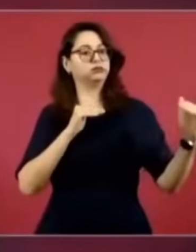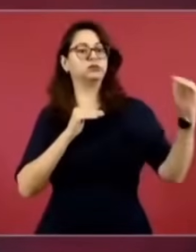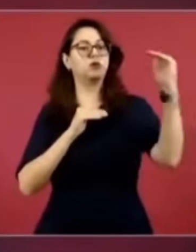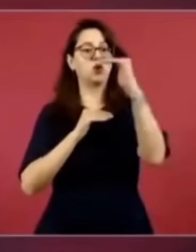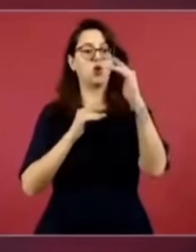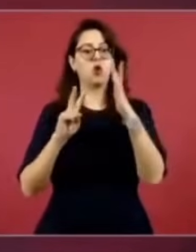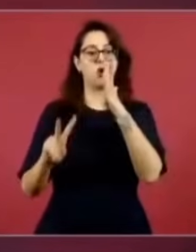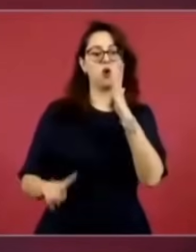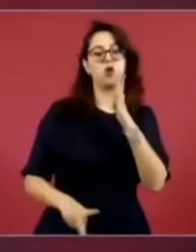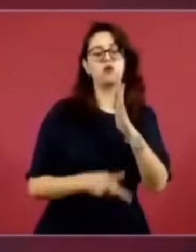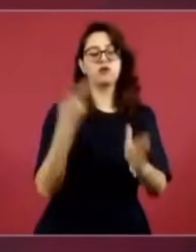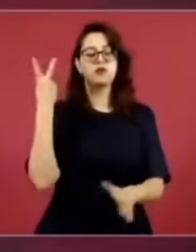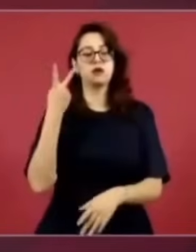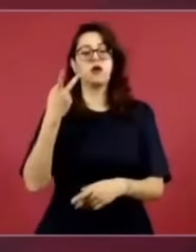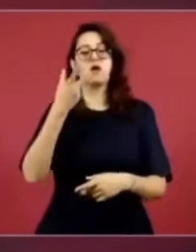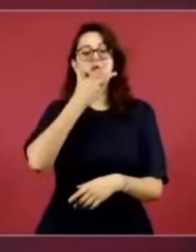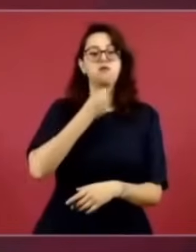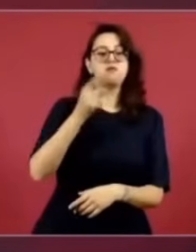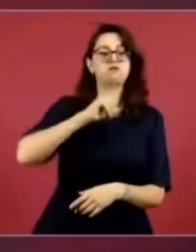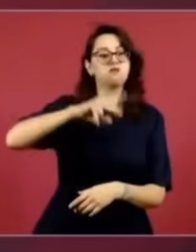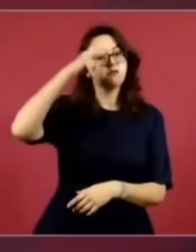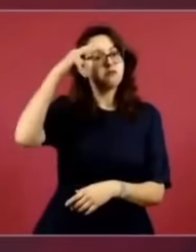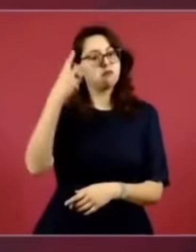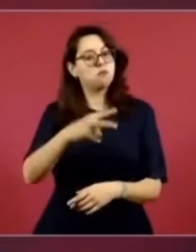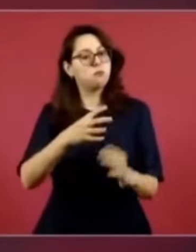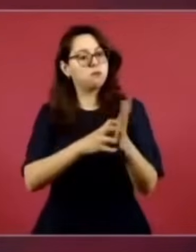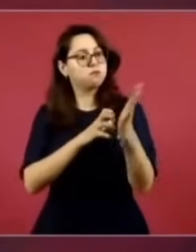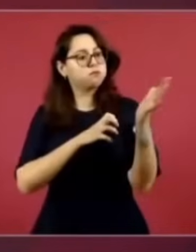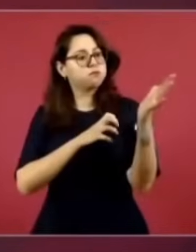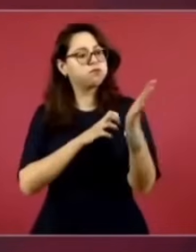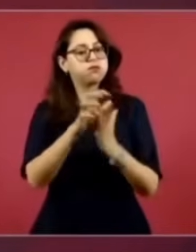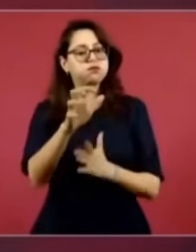a millones de mexicanos